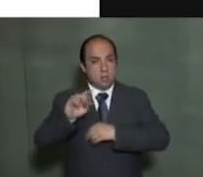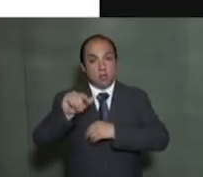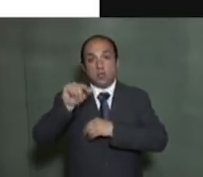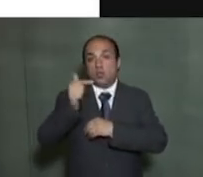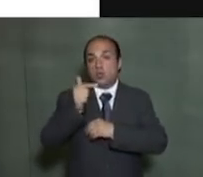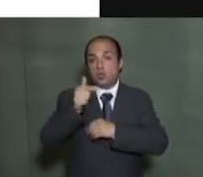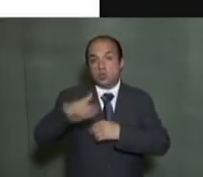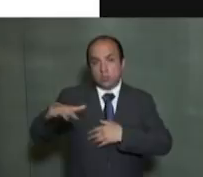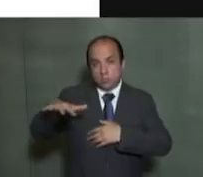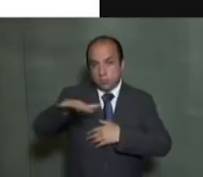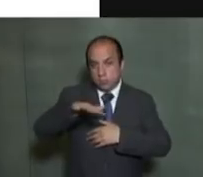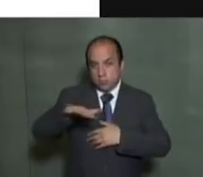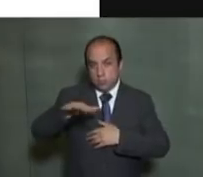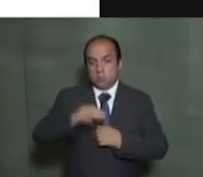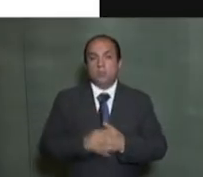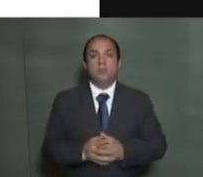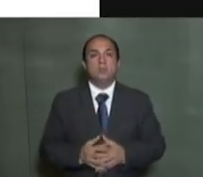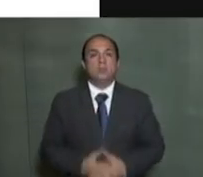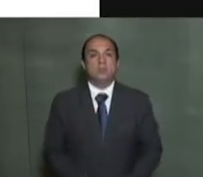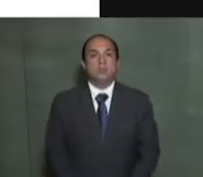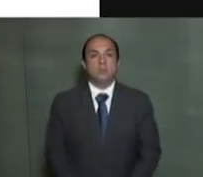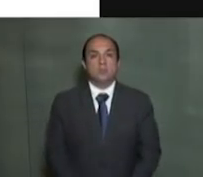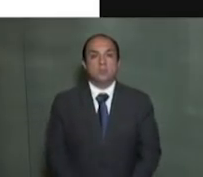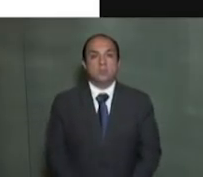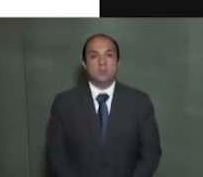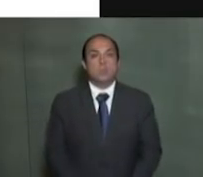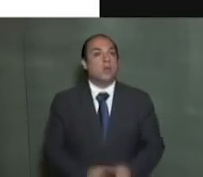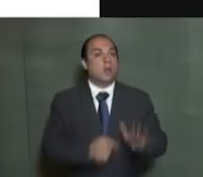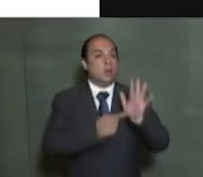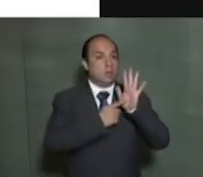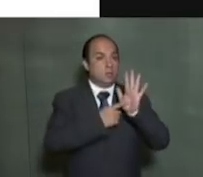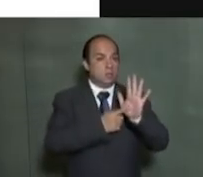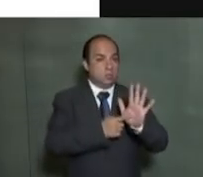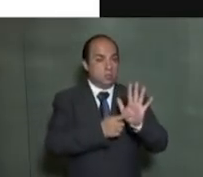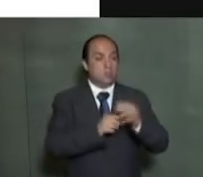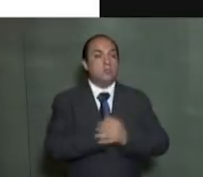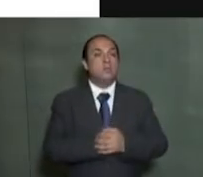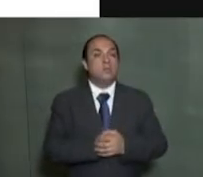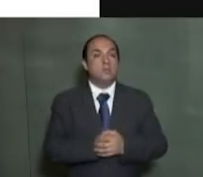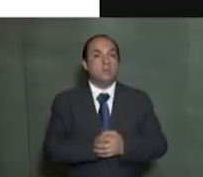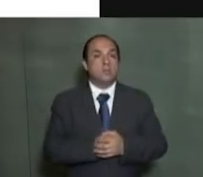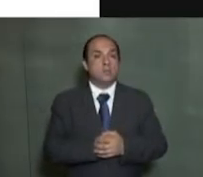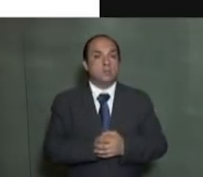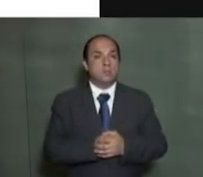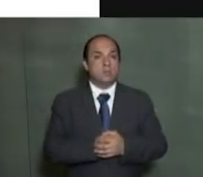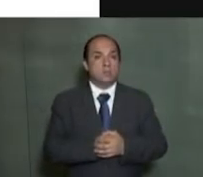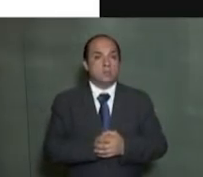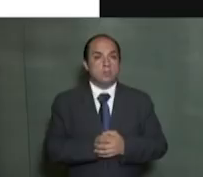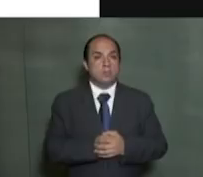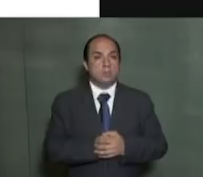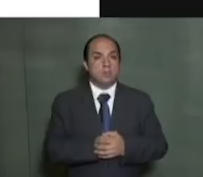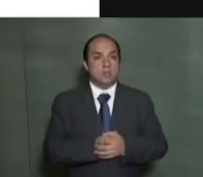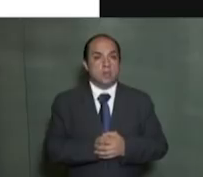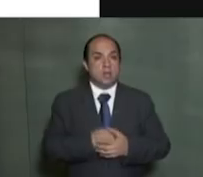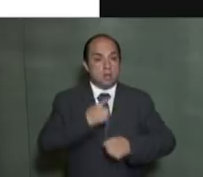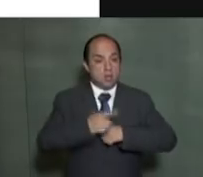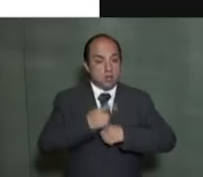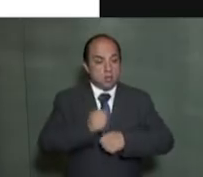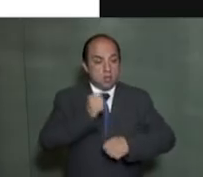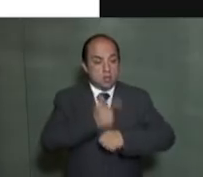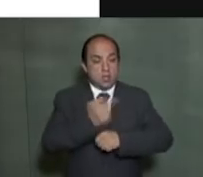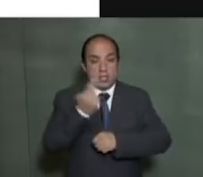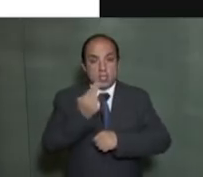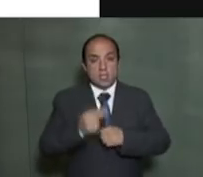B. De las evidencias en cuanto a las deficiencias encontradas que requieren mayor estudio y que